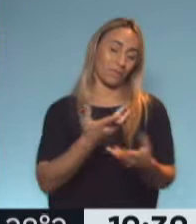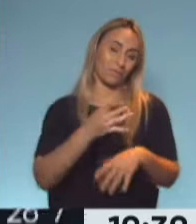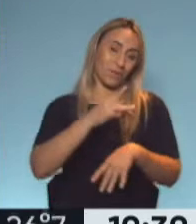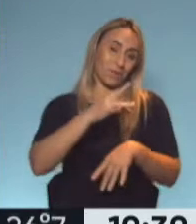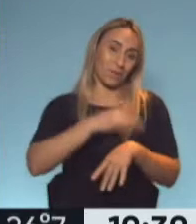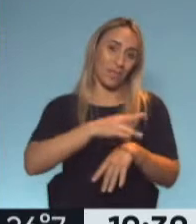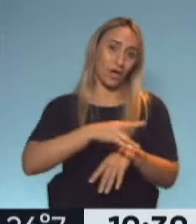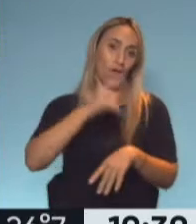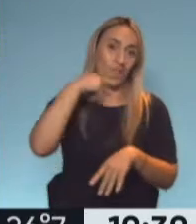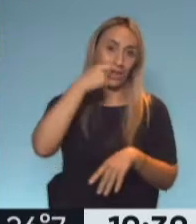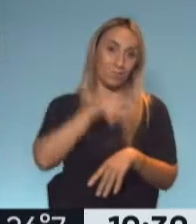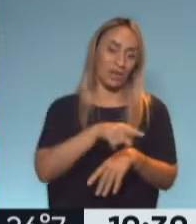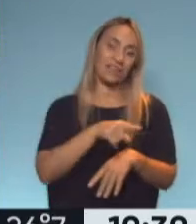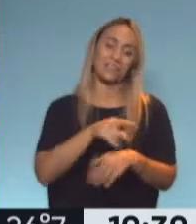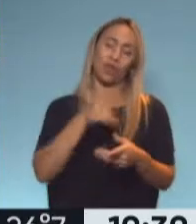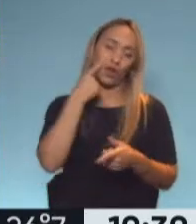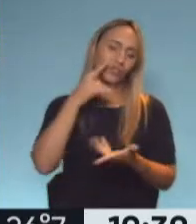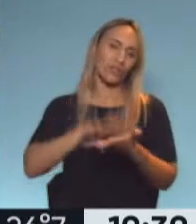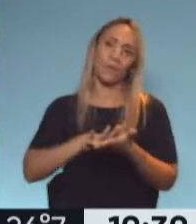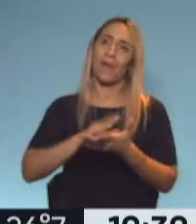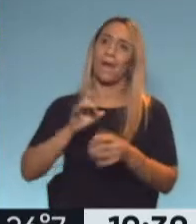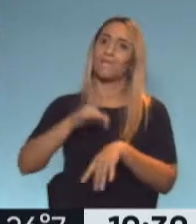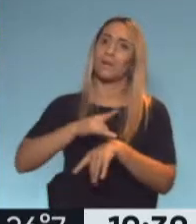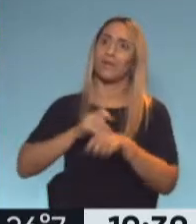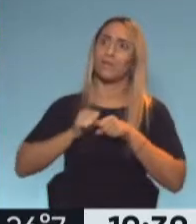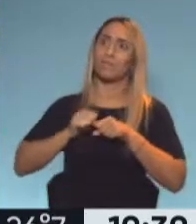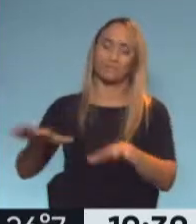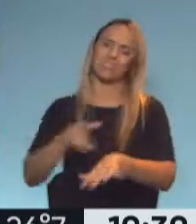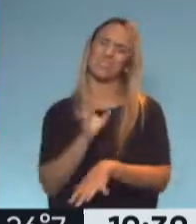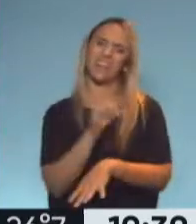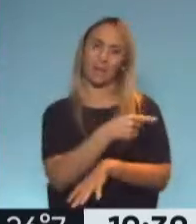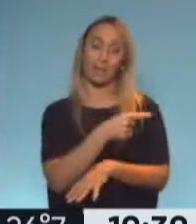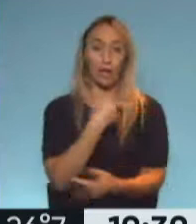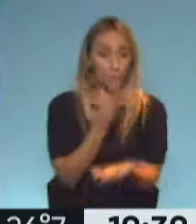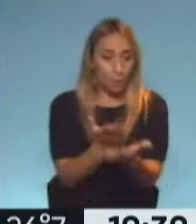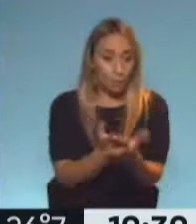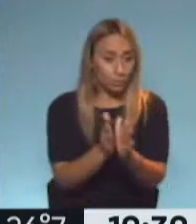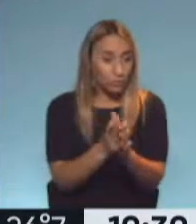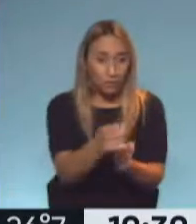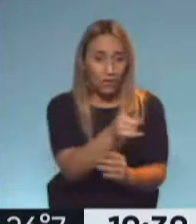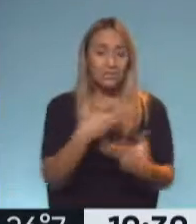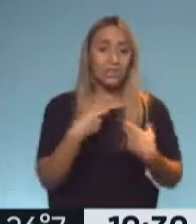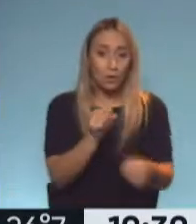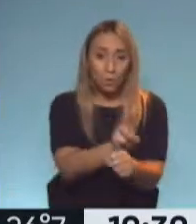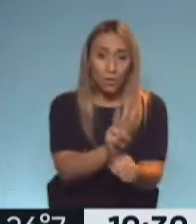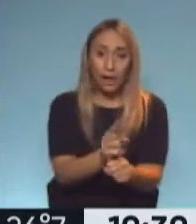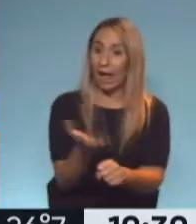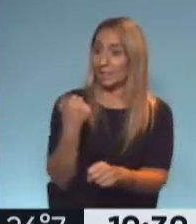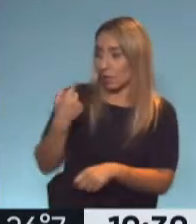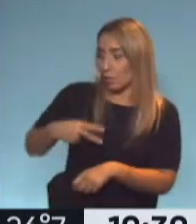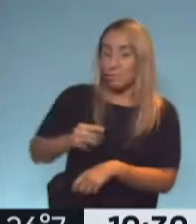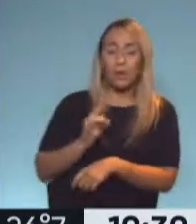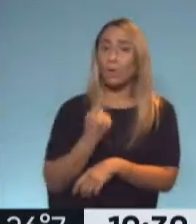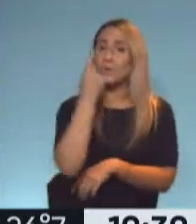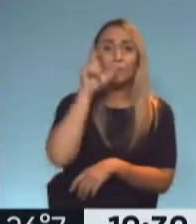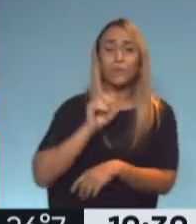sabe y mucho. Y desde un primer momento le propuso a los formoseños que cuidemos nuestra salud. Hasta el mes de noviembre teníamos un solo muerto. Cuando se tornó